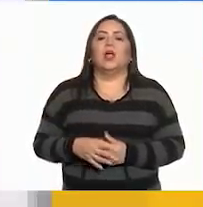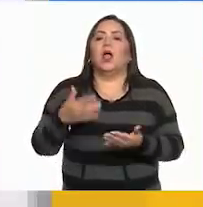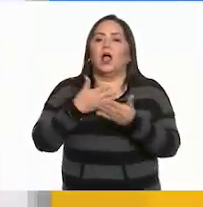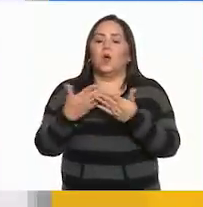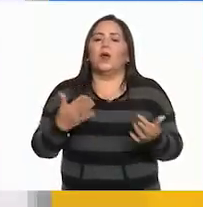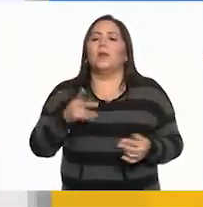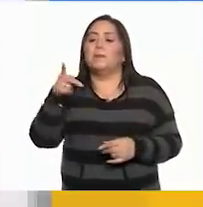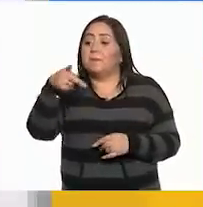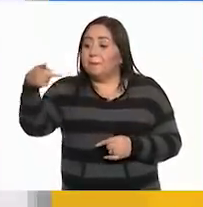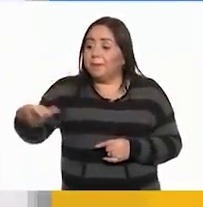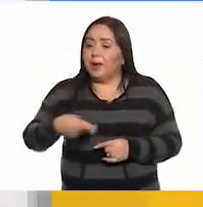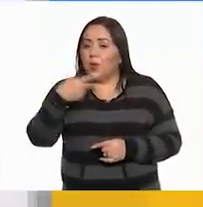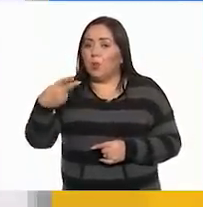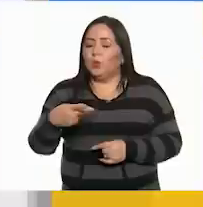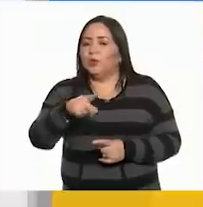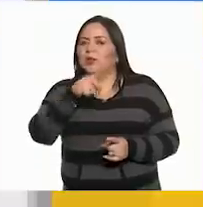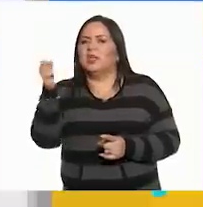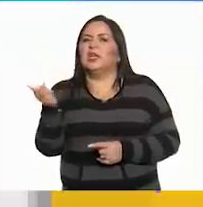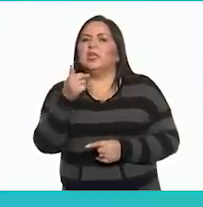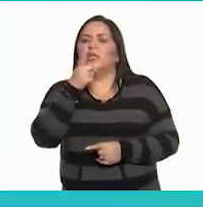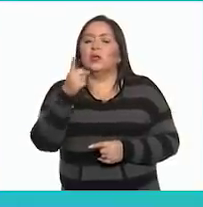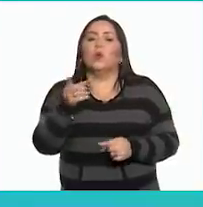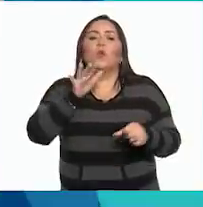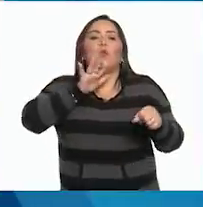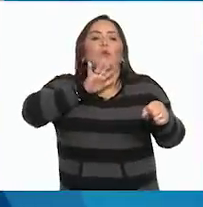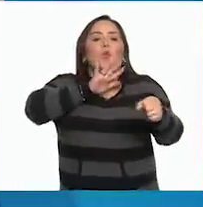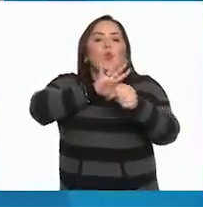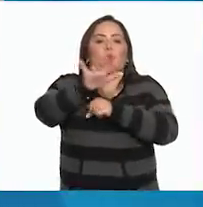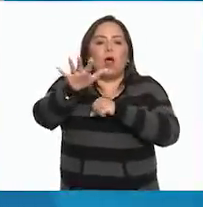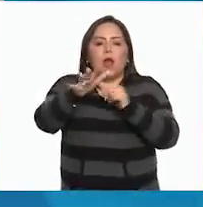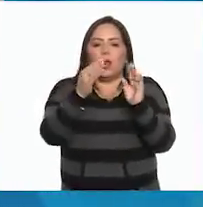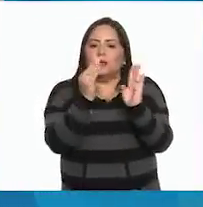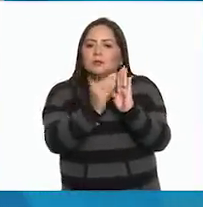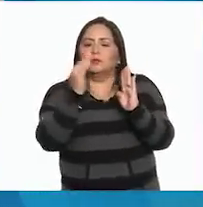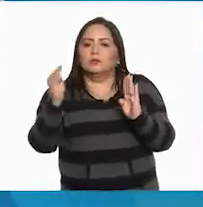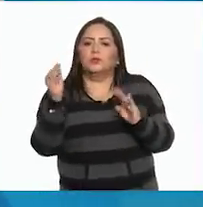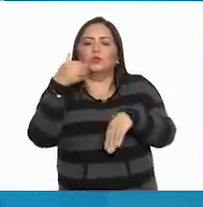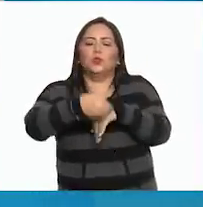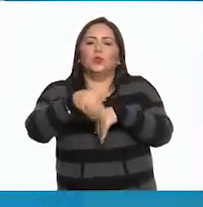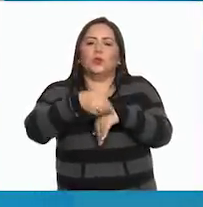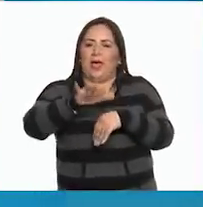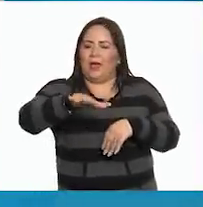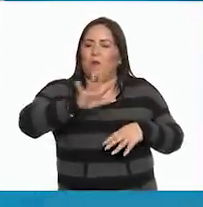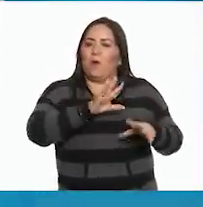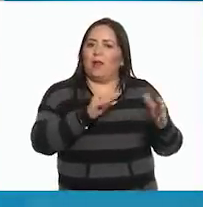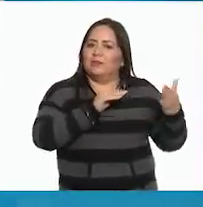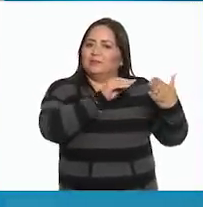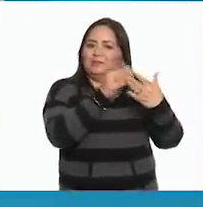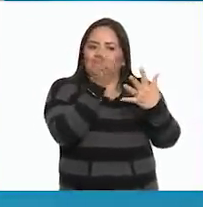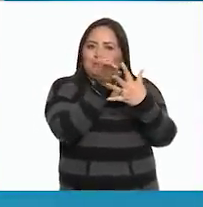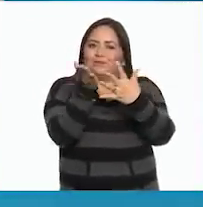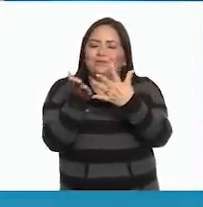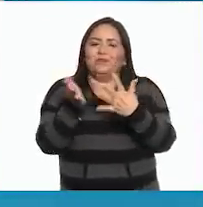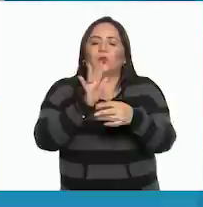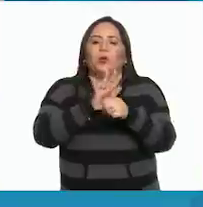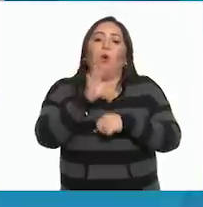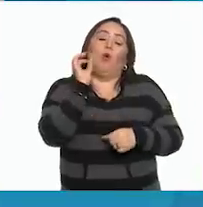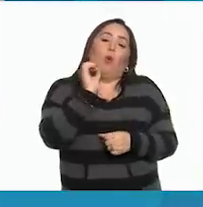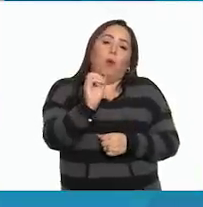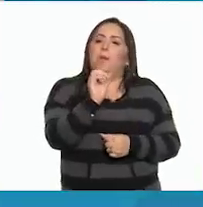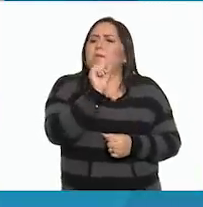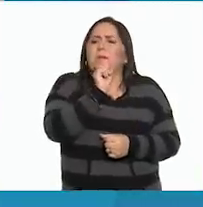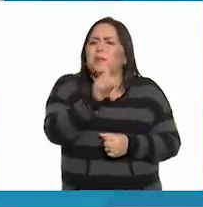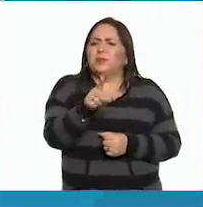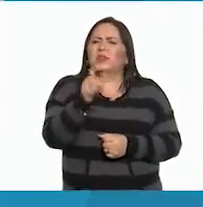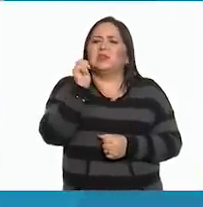Contestemos la pregunta siguiente. ¿Cuál es la regularidad de esta sucesión? O lo que es lo